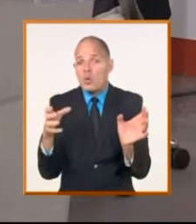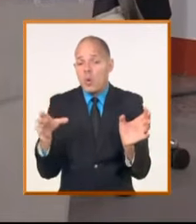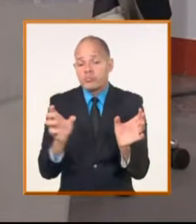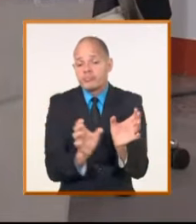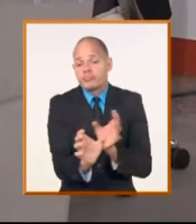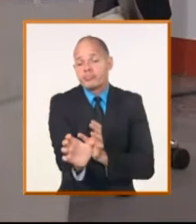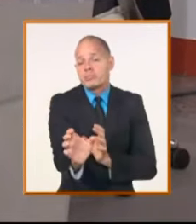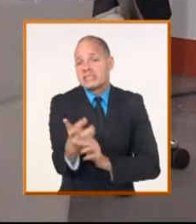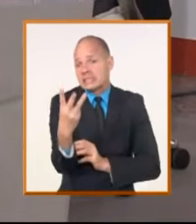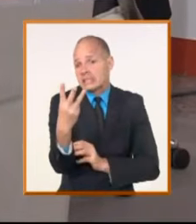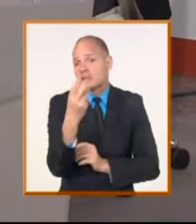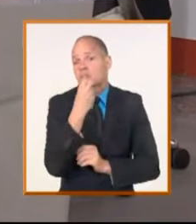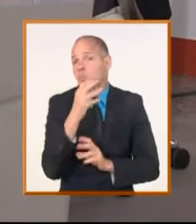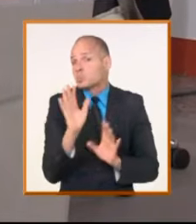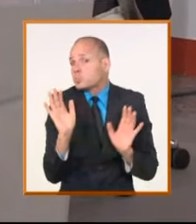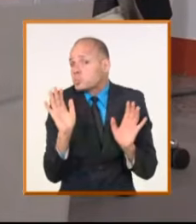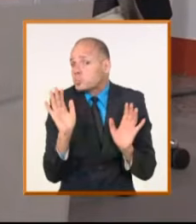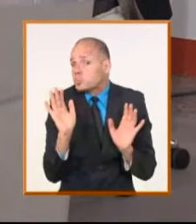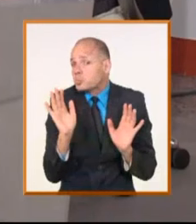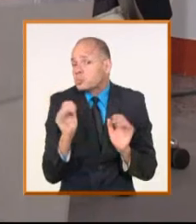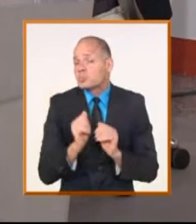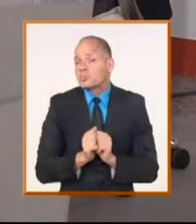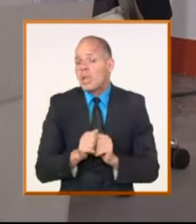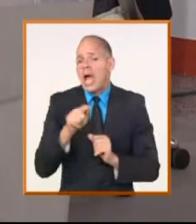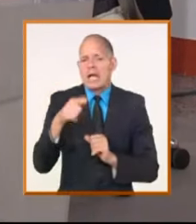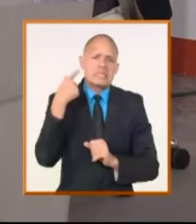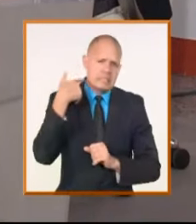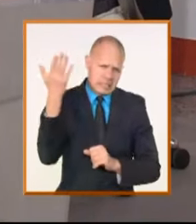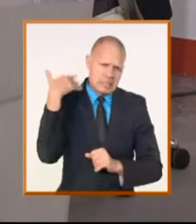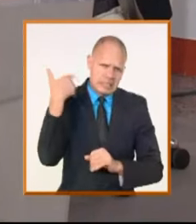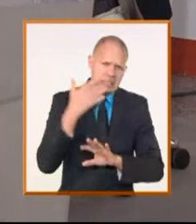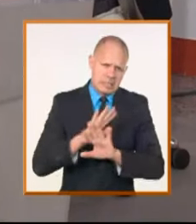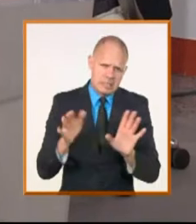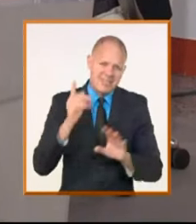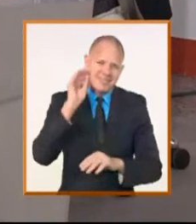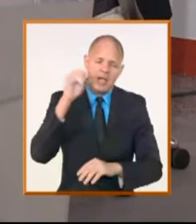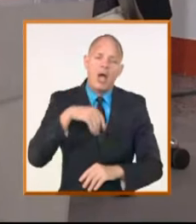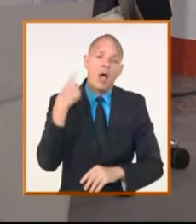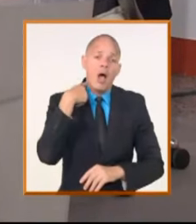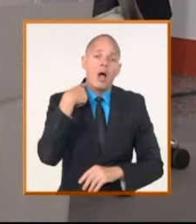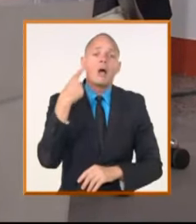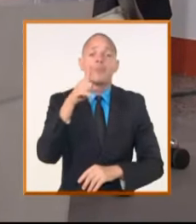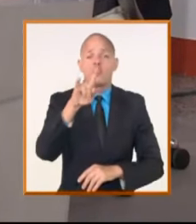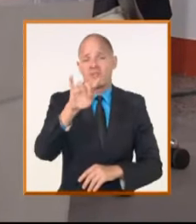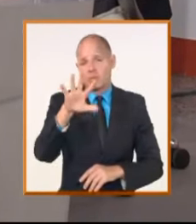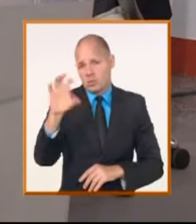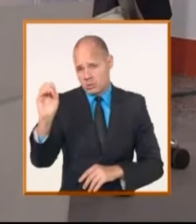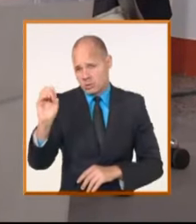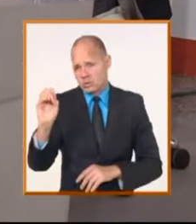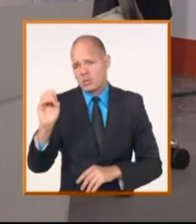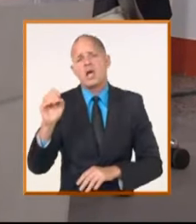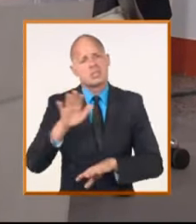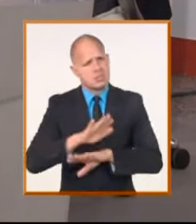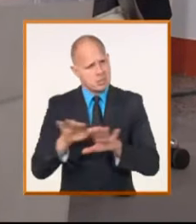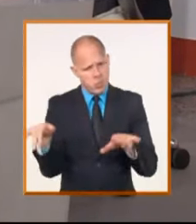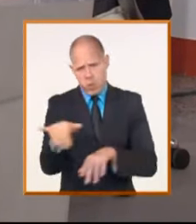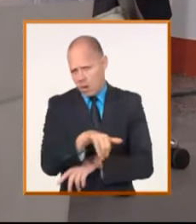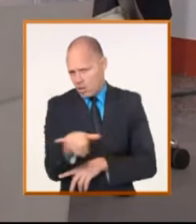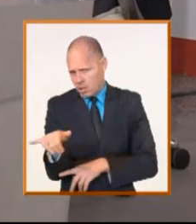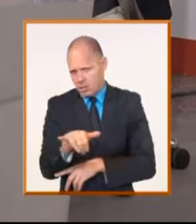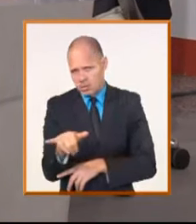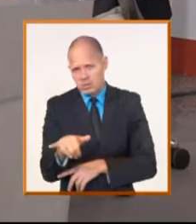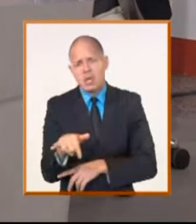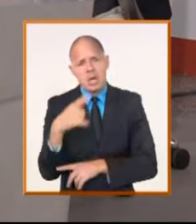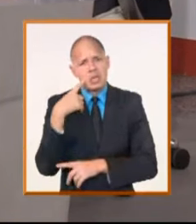que en los años 90 y tantos también hubo. Se manejó y ha habido terceras figuras y formaciones políticas que han tratado de promover terceras figuras, pero no han